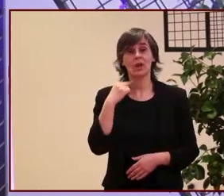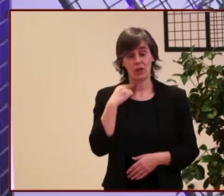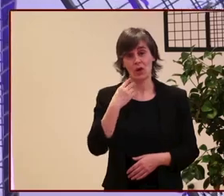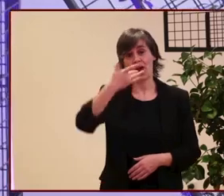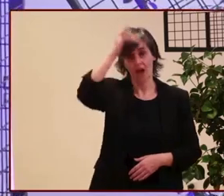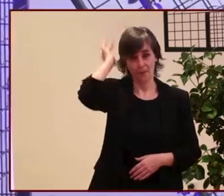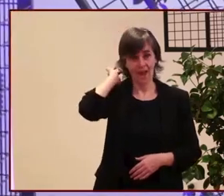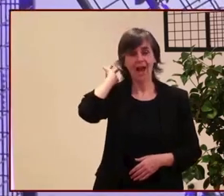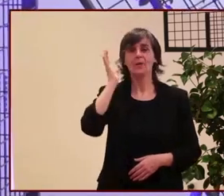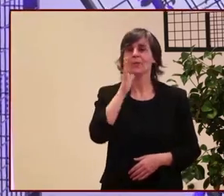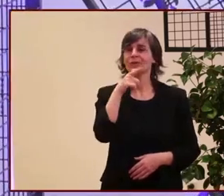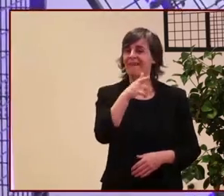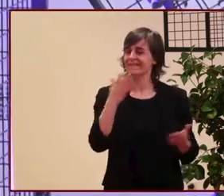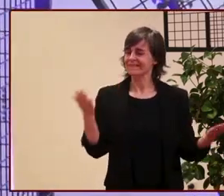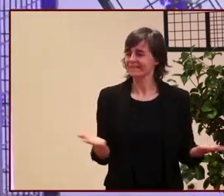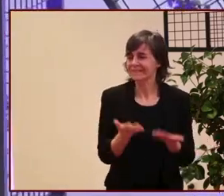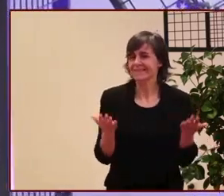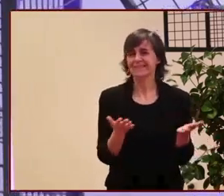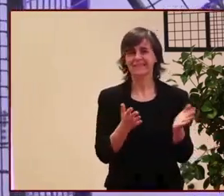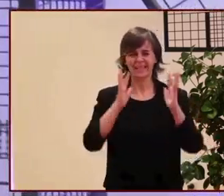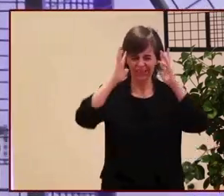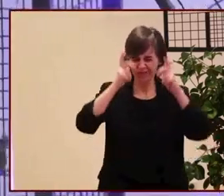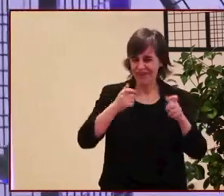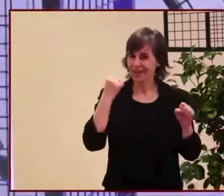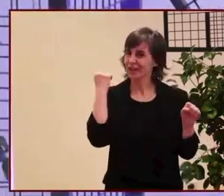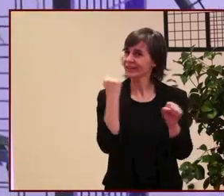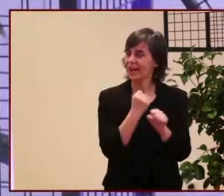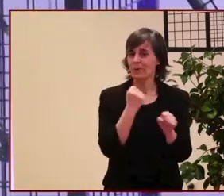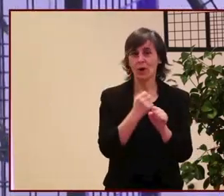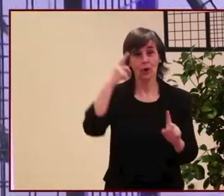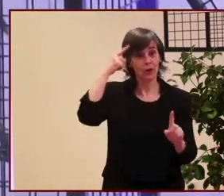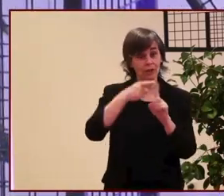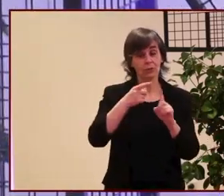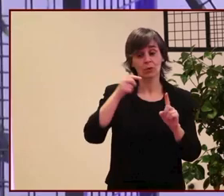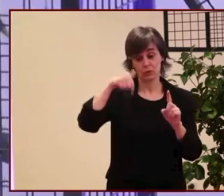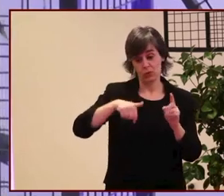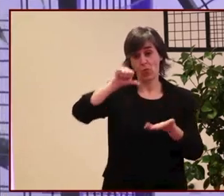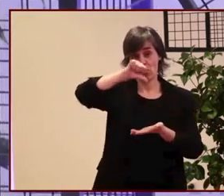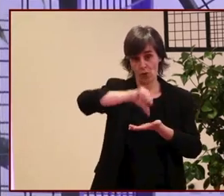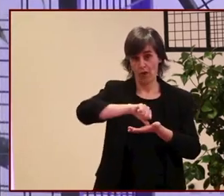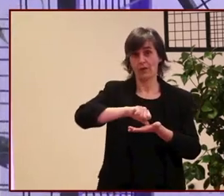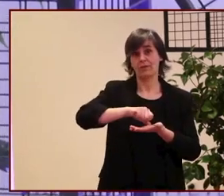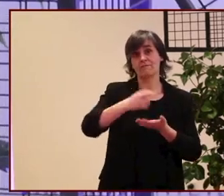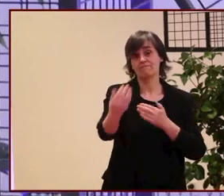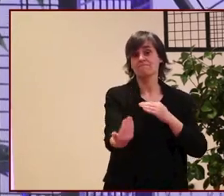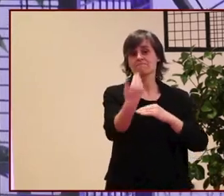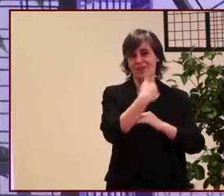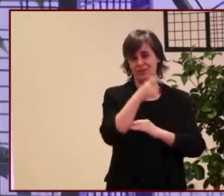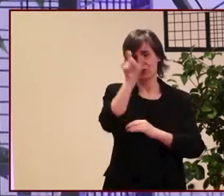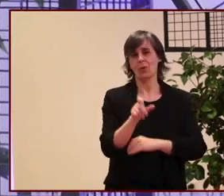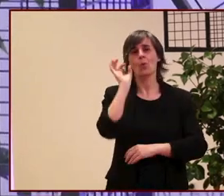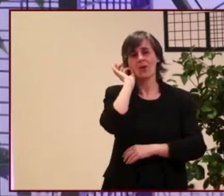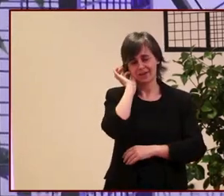carmela silva su ánimo su esfuerzo y trabajo para que estuviera nuestra ciudad una mujer extraordinaria mariana